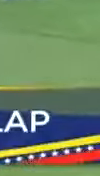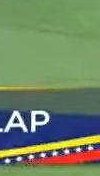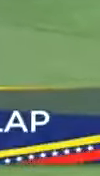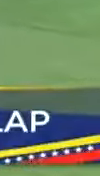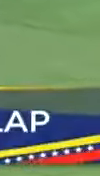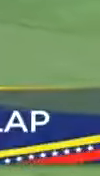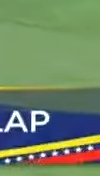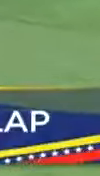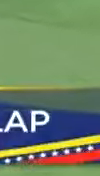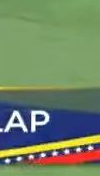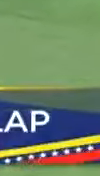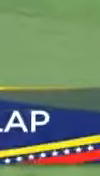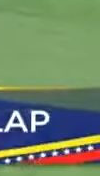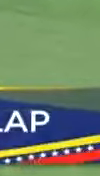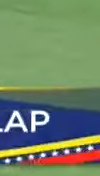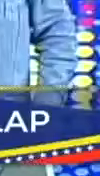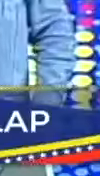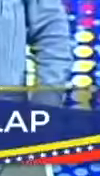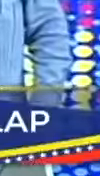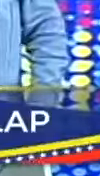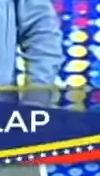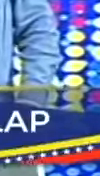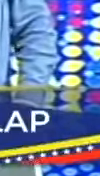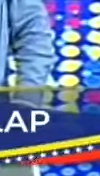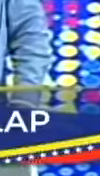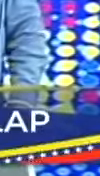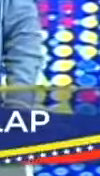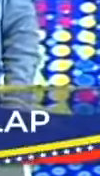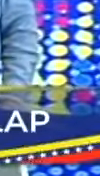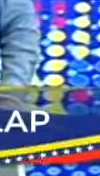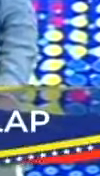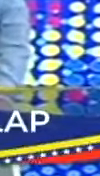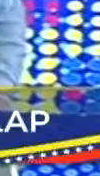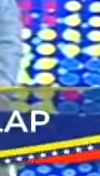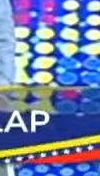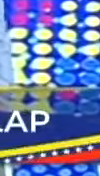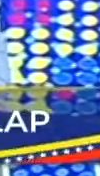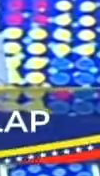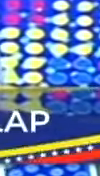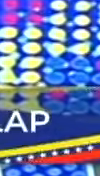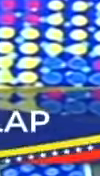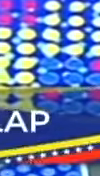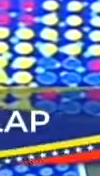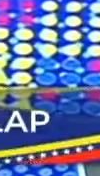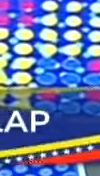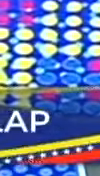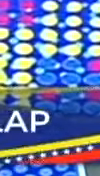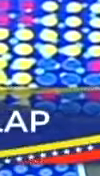hecho posible este programa social desde los comités locales de abastecimiento y producción.